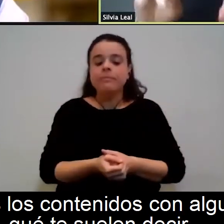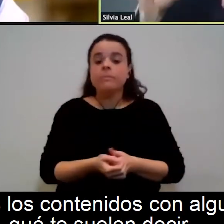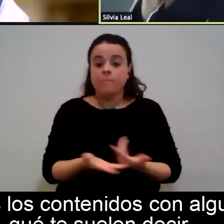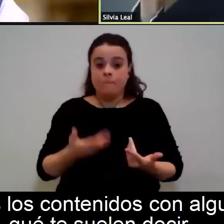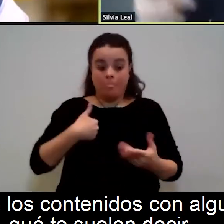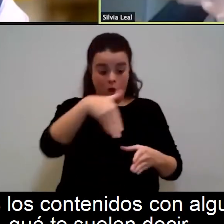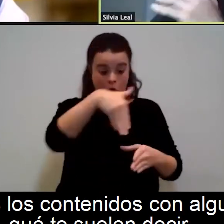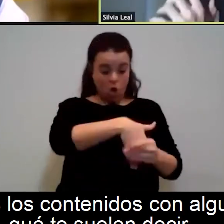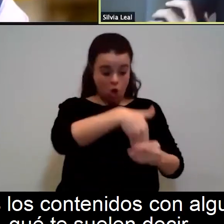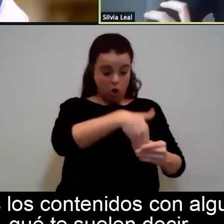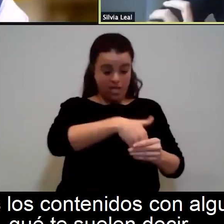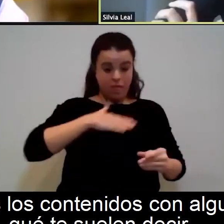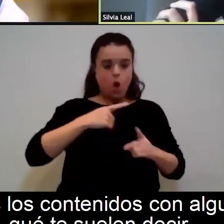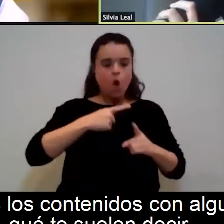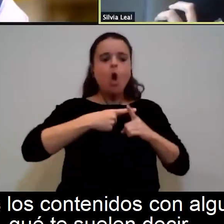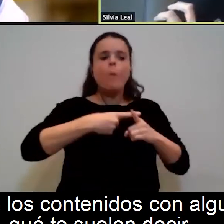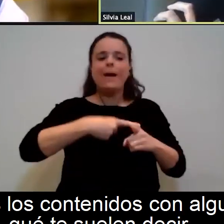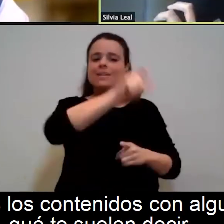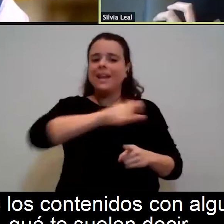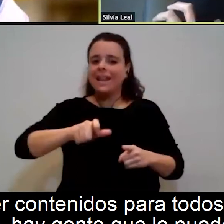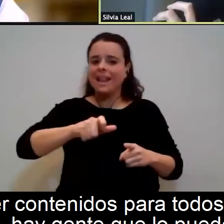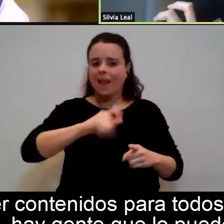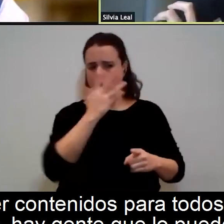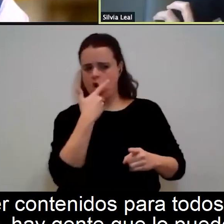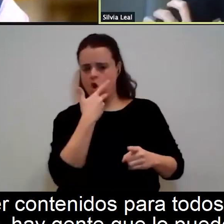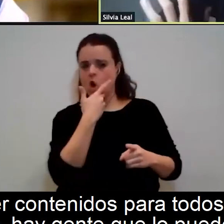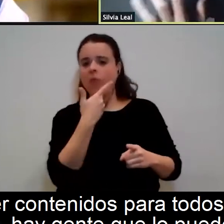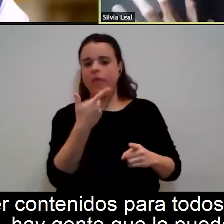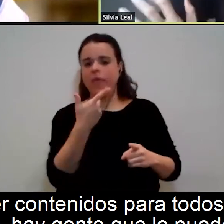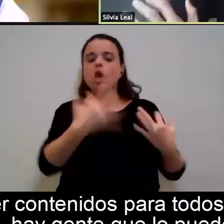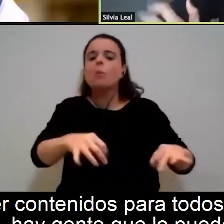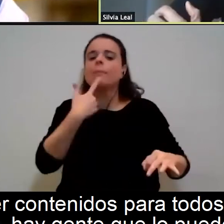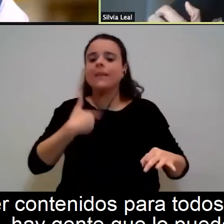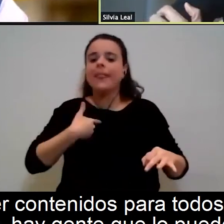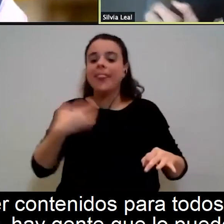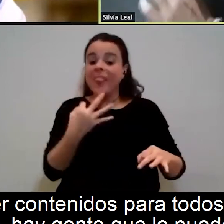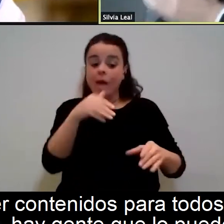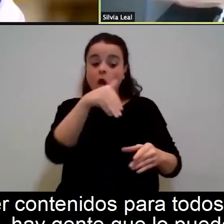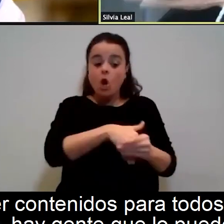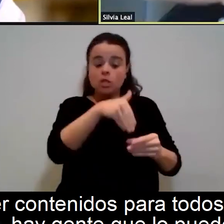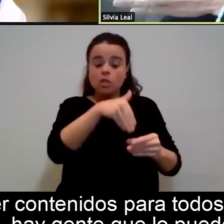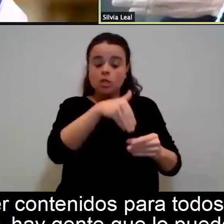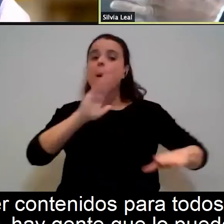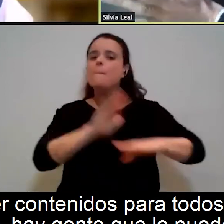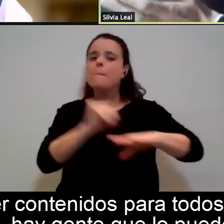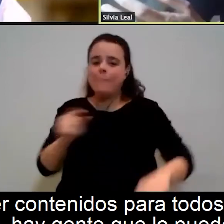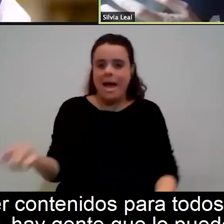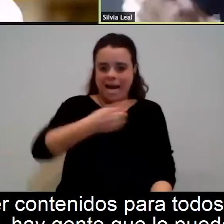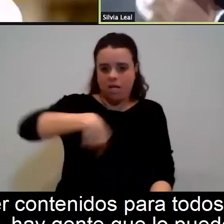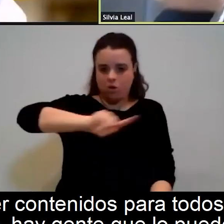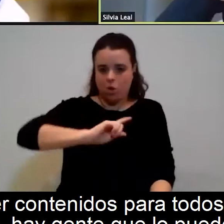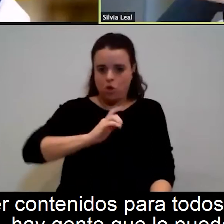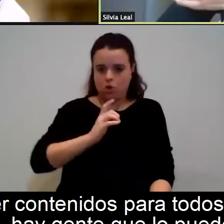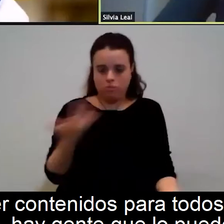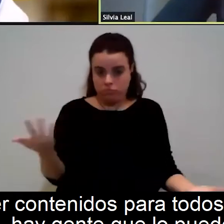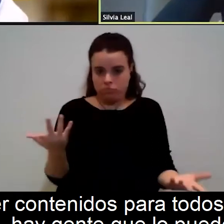con alguien que sepa de eso, ¿qué es lo que te suelen decir? Que tienes que hacer contenidos para todos y que si te metes mucho en un tema, como puede ser este,